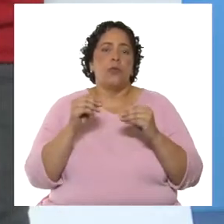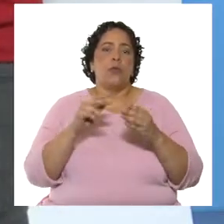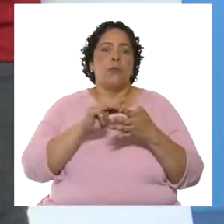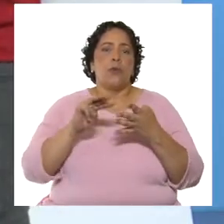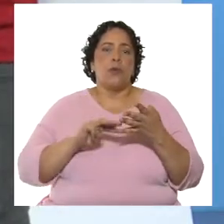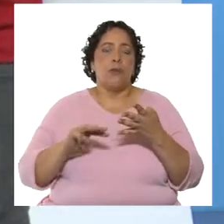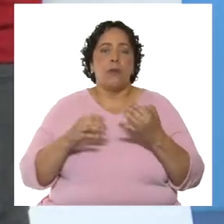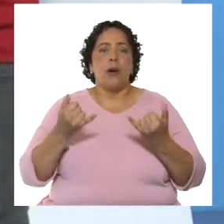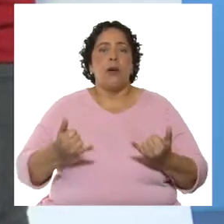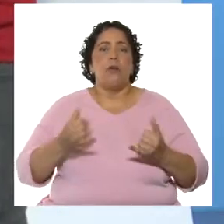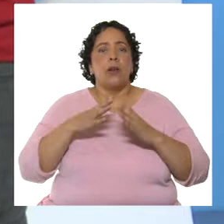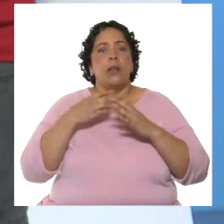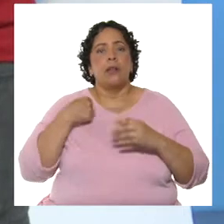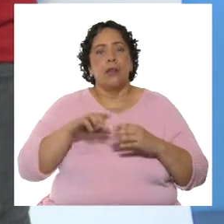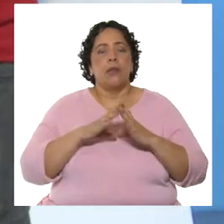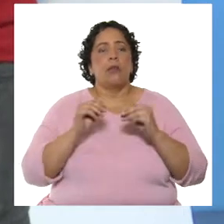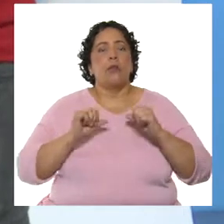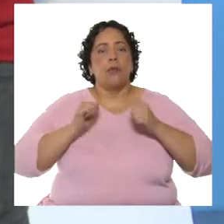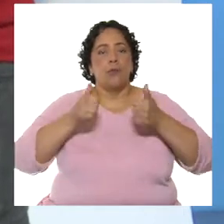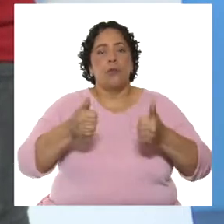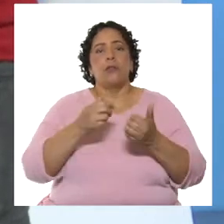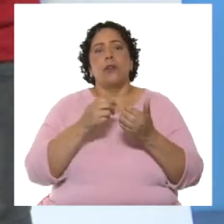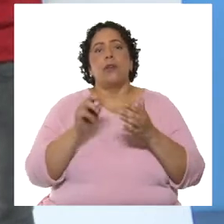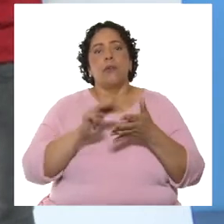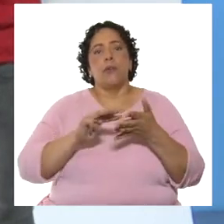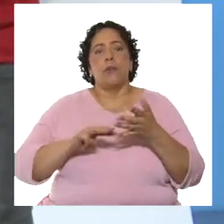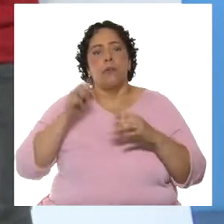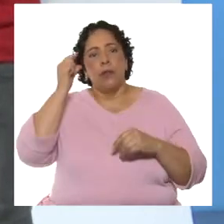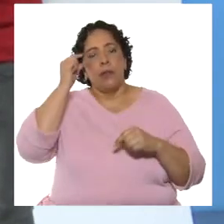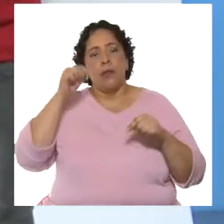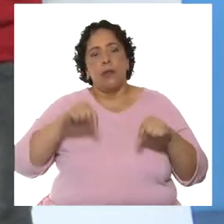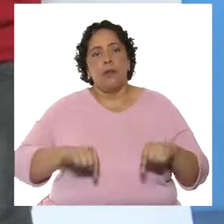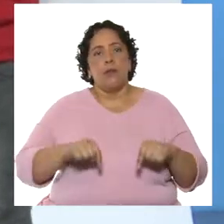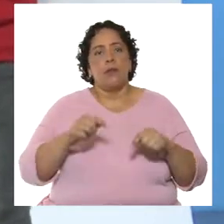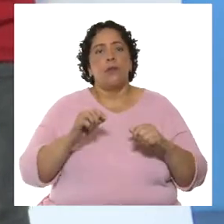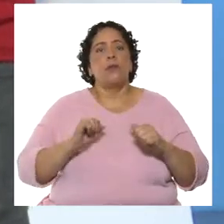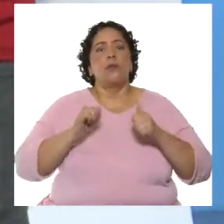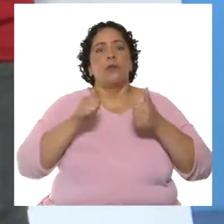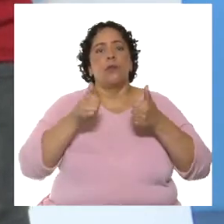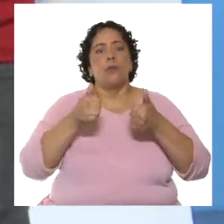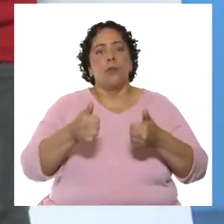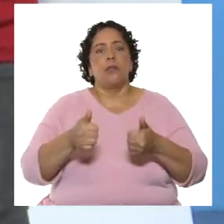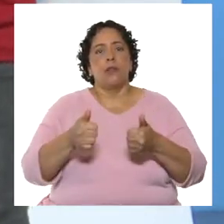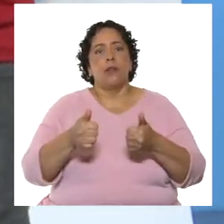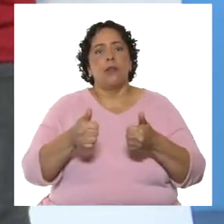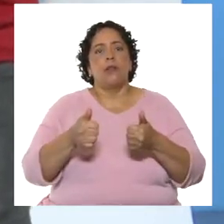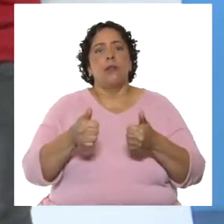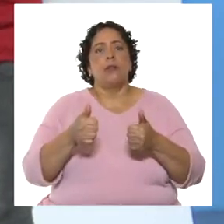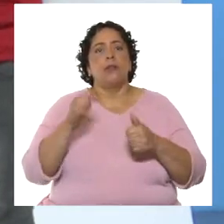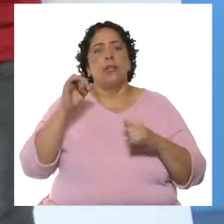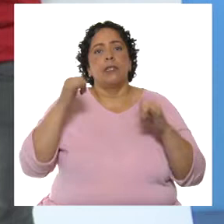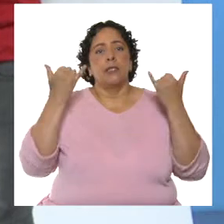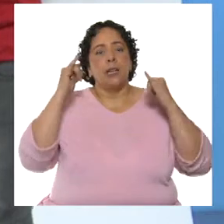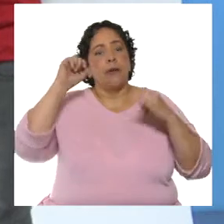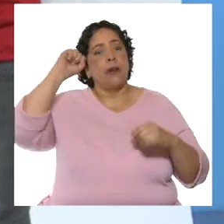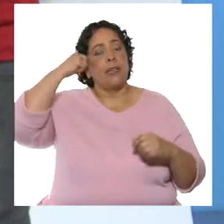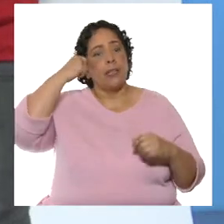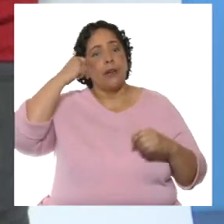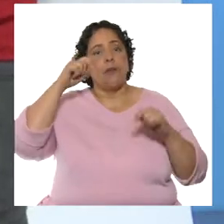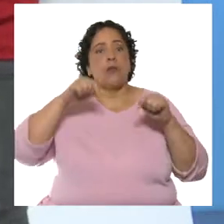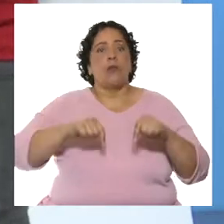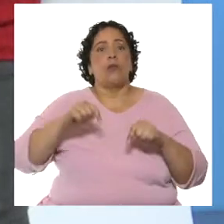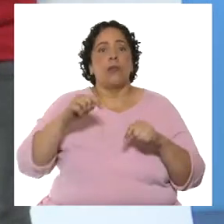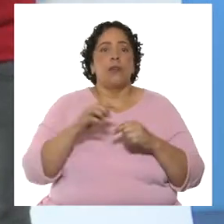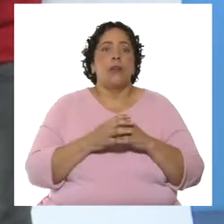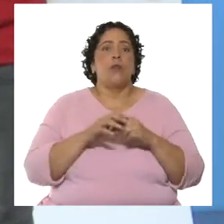Ya que tienen todas las coordenadas para comenzar nuestro programa en el día de hoy, le damos inicio con que se celebra, que se recuerda o que